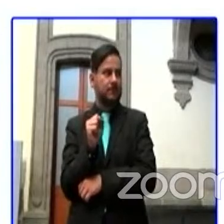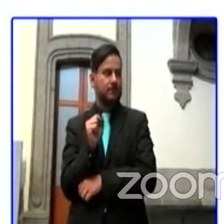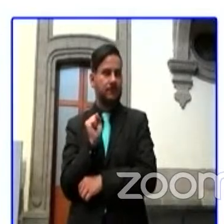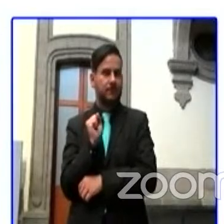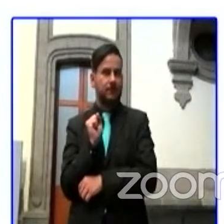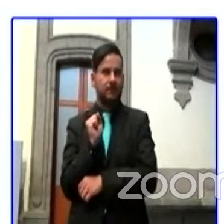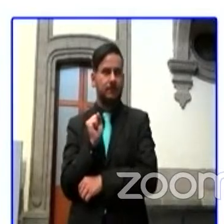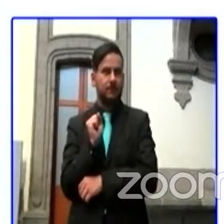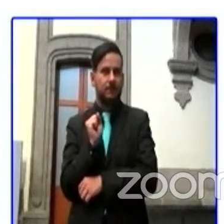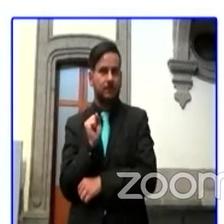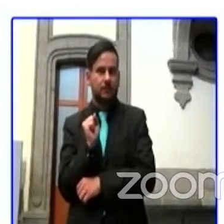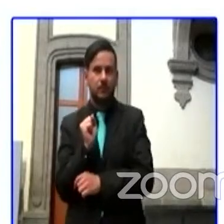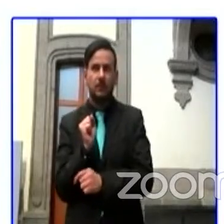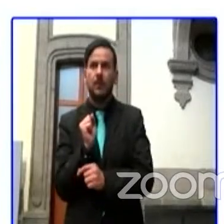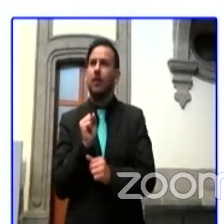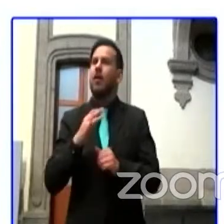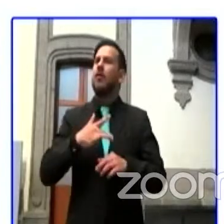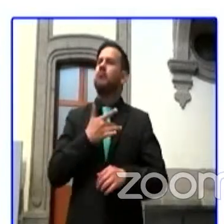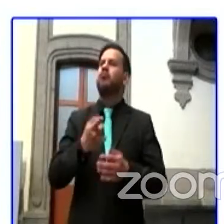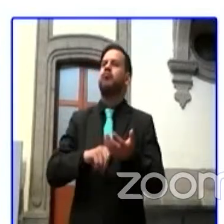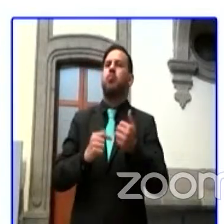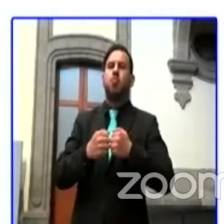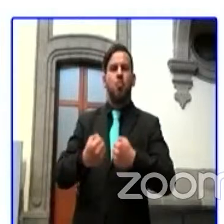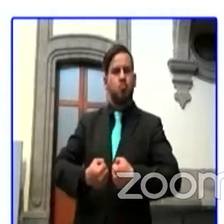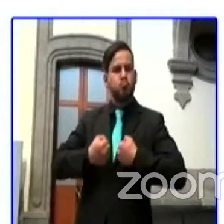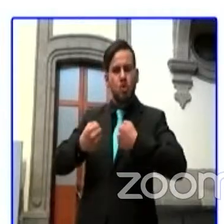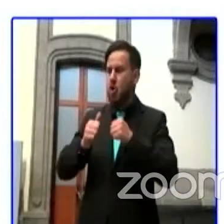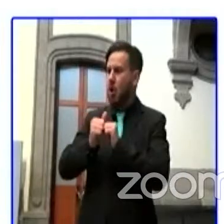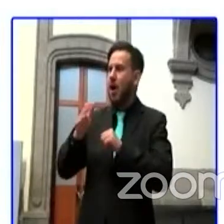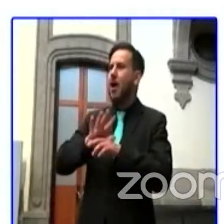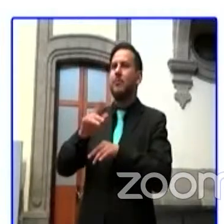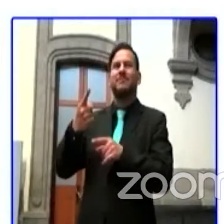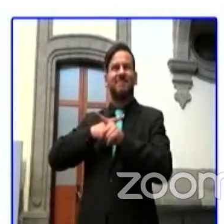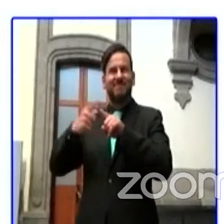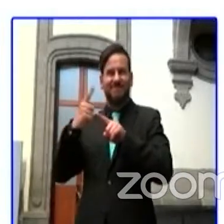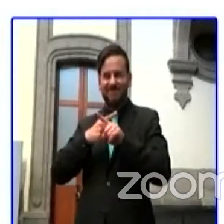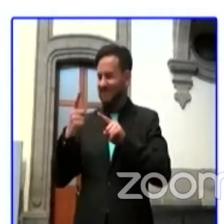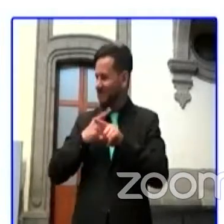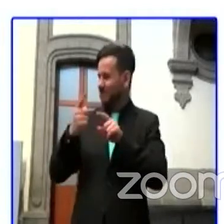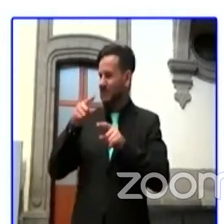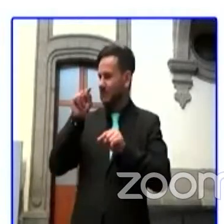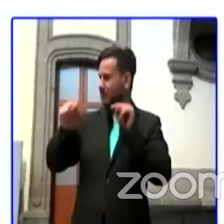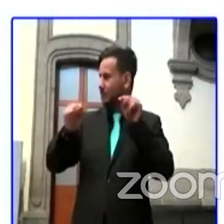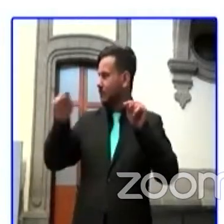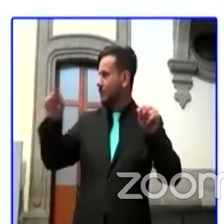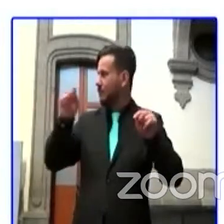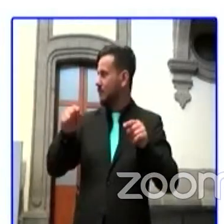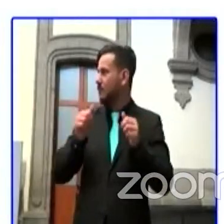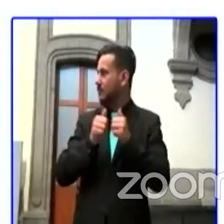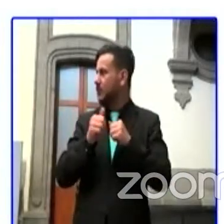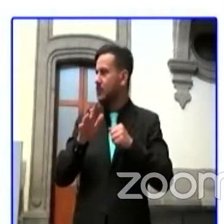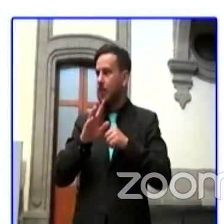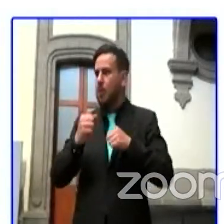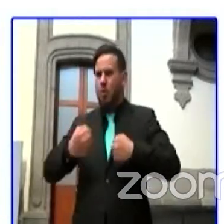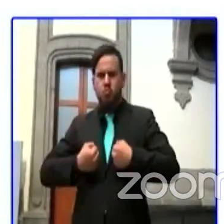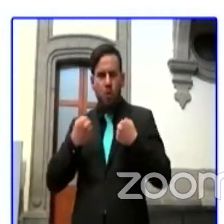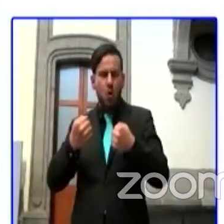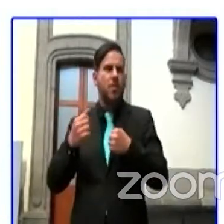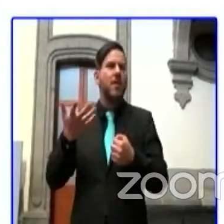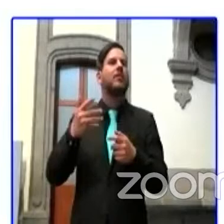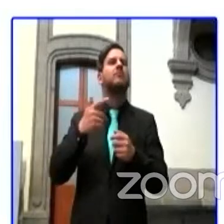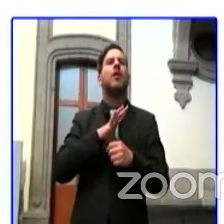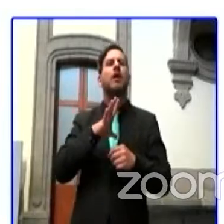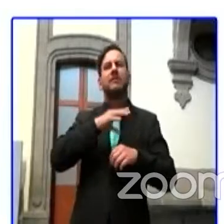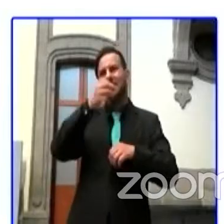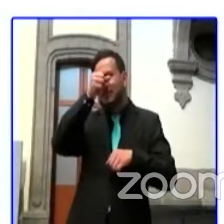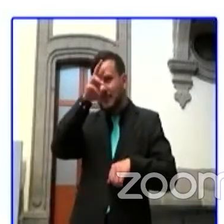que forman el Poder Ejecutivo en Yucatán, son 60 instancias, pero cuando hablamos del Poder Ejecutivo, pues son esas